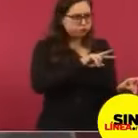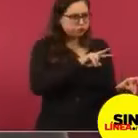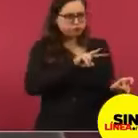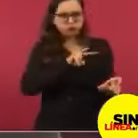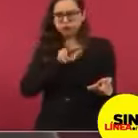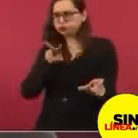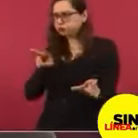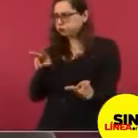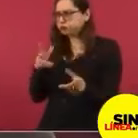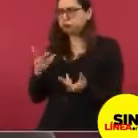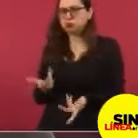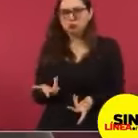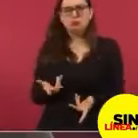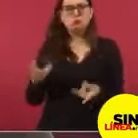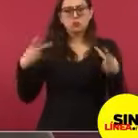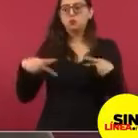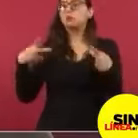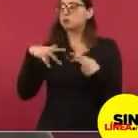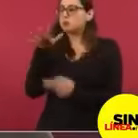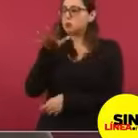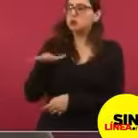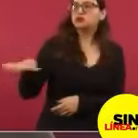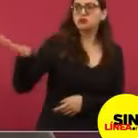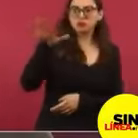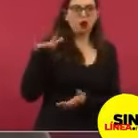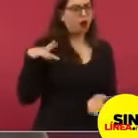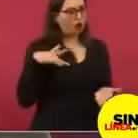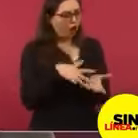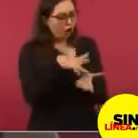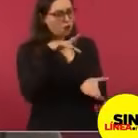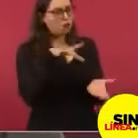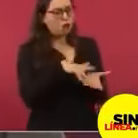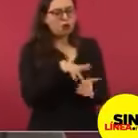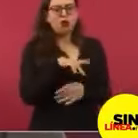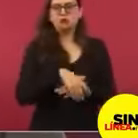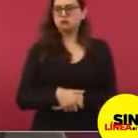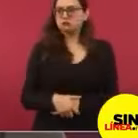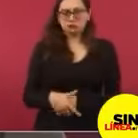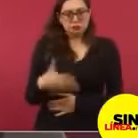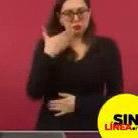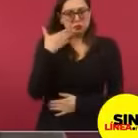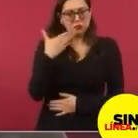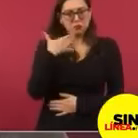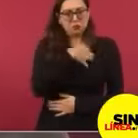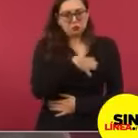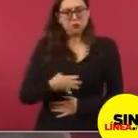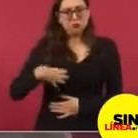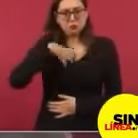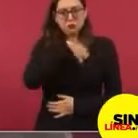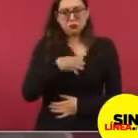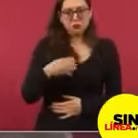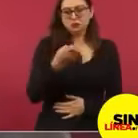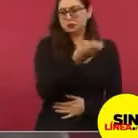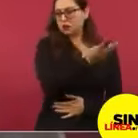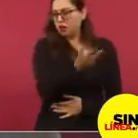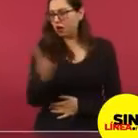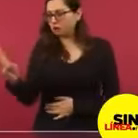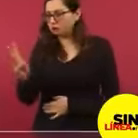personas con principios, con ideales y